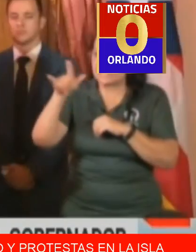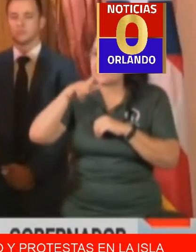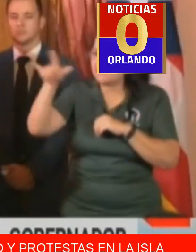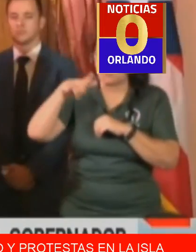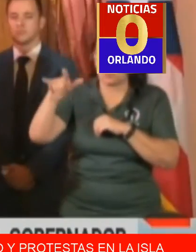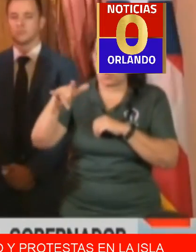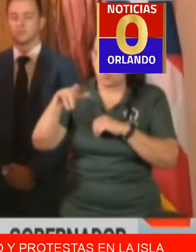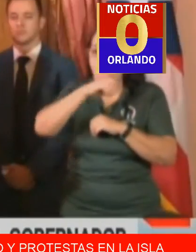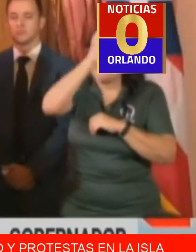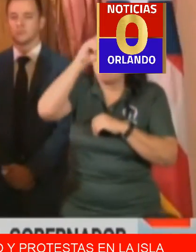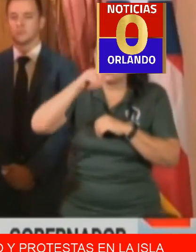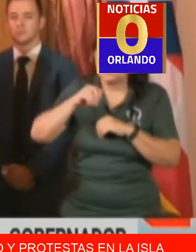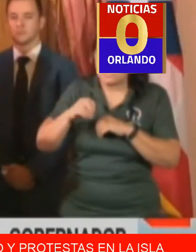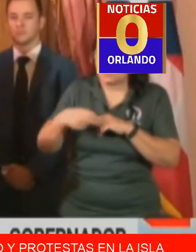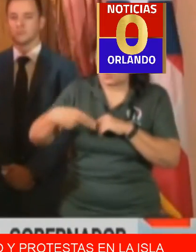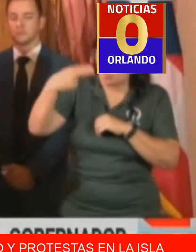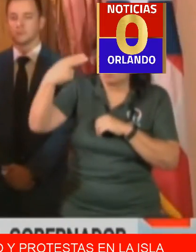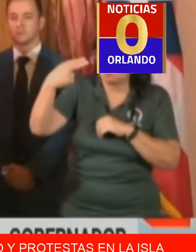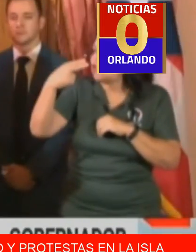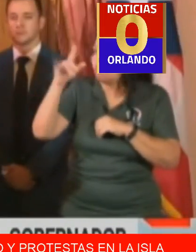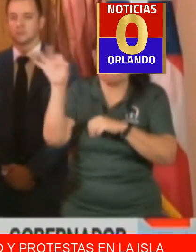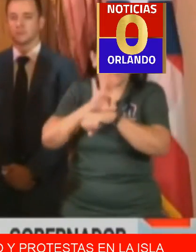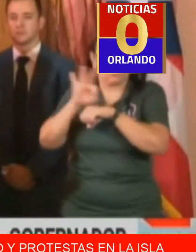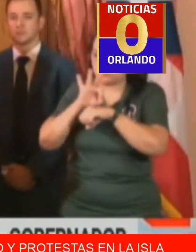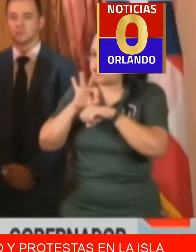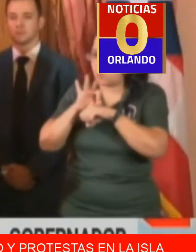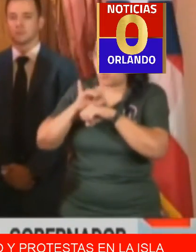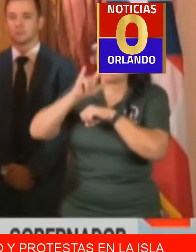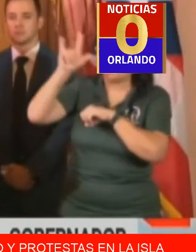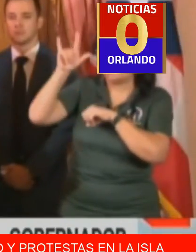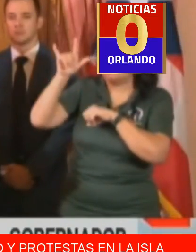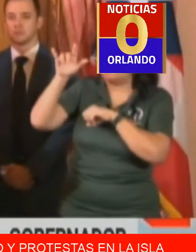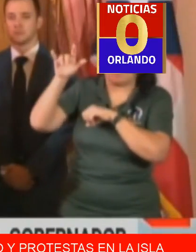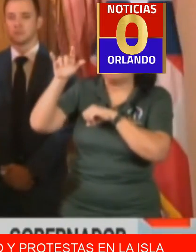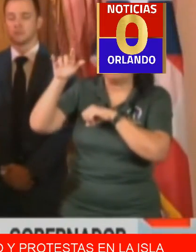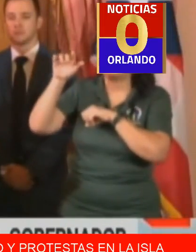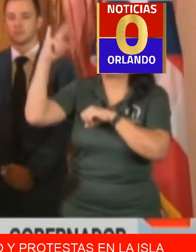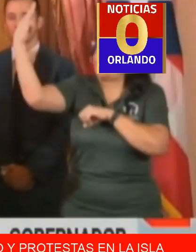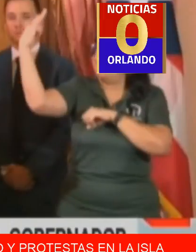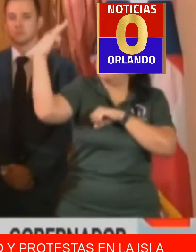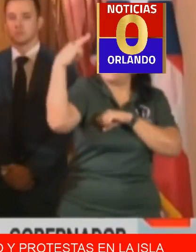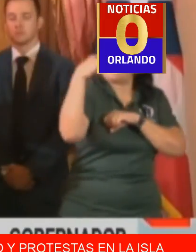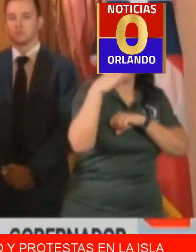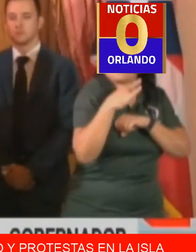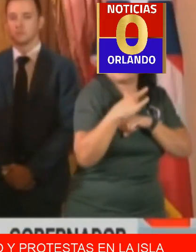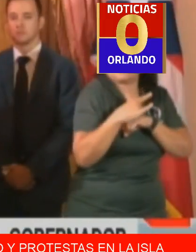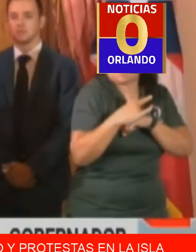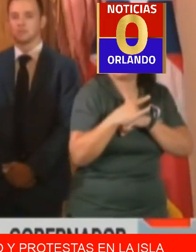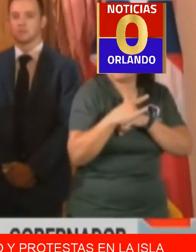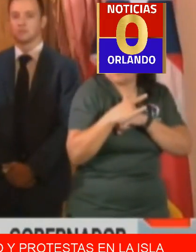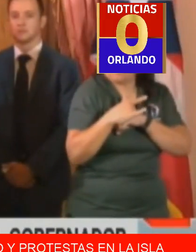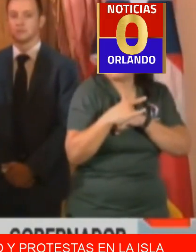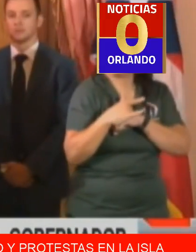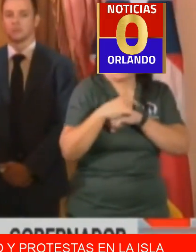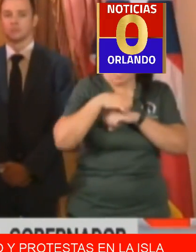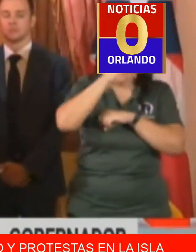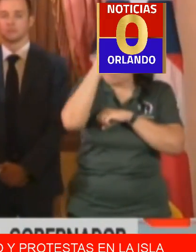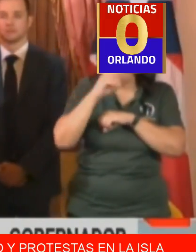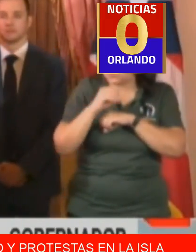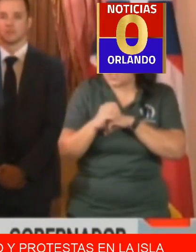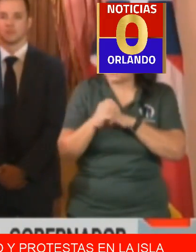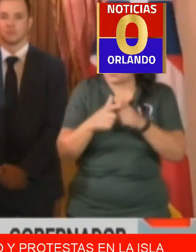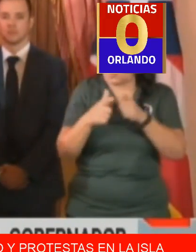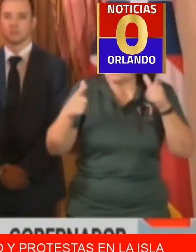alto no les funcionó el irse a Estados Unidos y se están regresando a la isla. Hay un porciento muy grande que